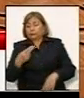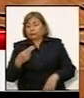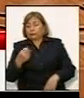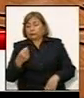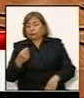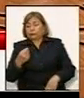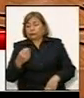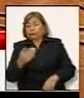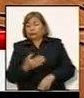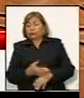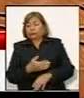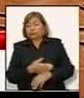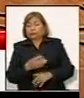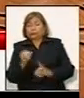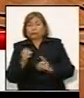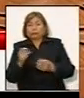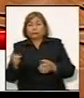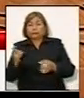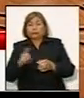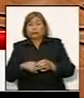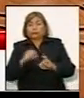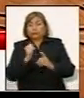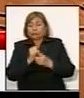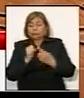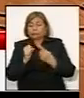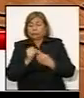ministerio de desarrollo e inclusión social